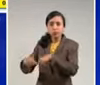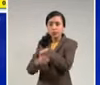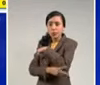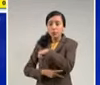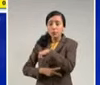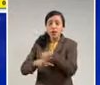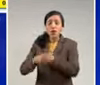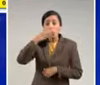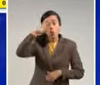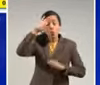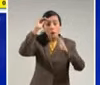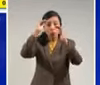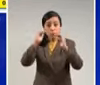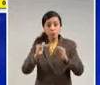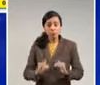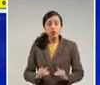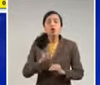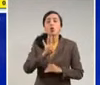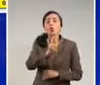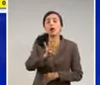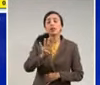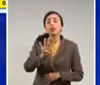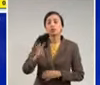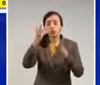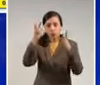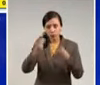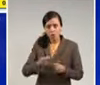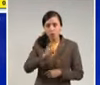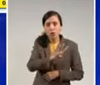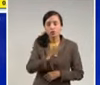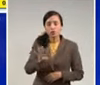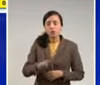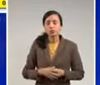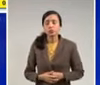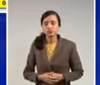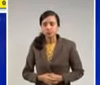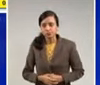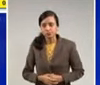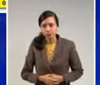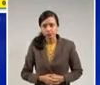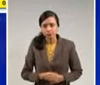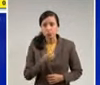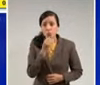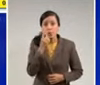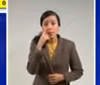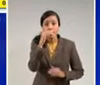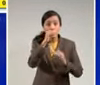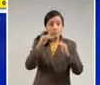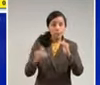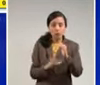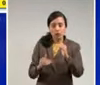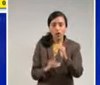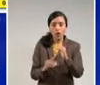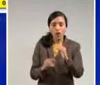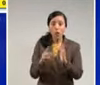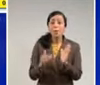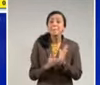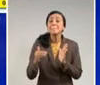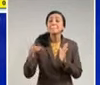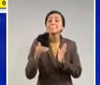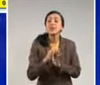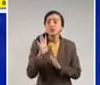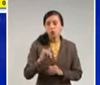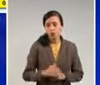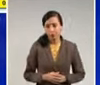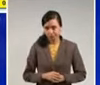número 44, con una incidencia por debajo del 1.000.000, pues